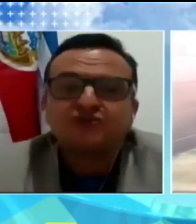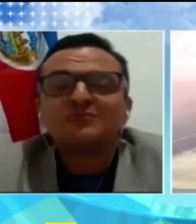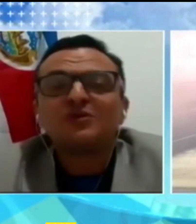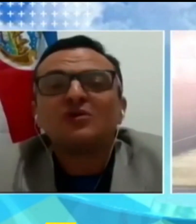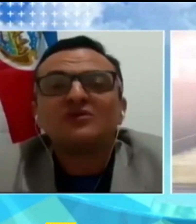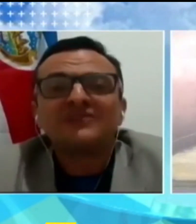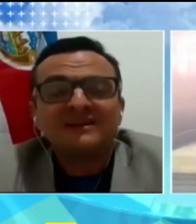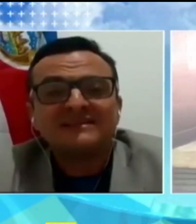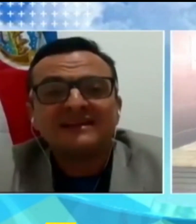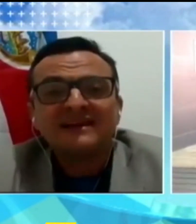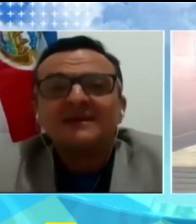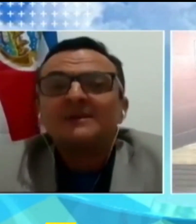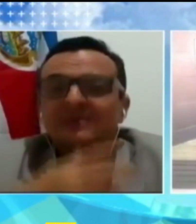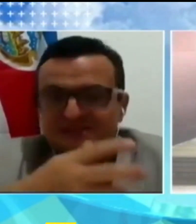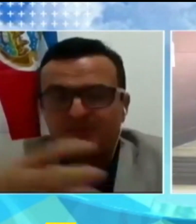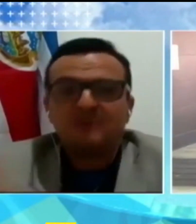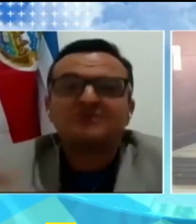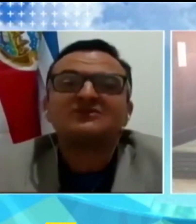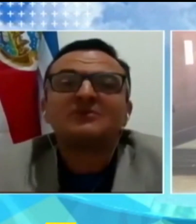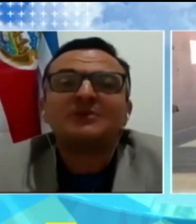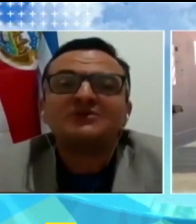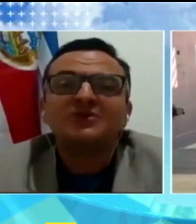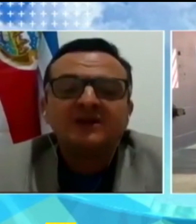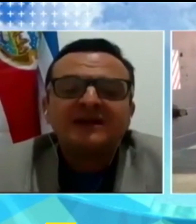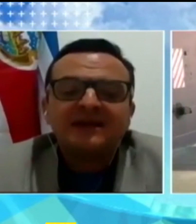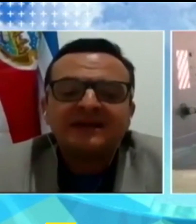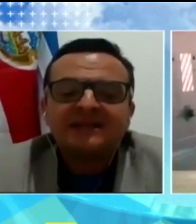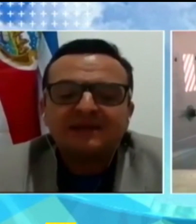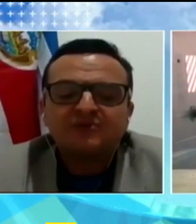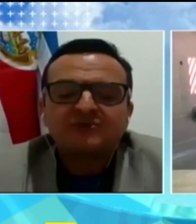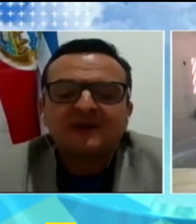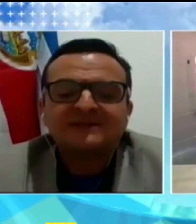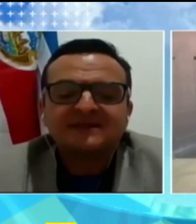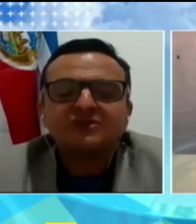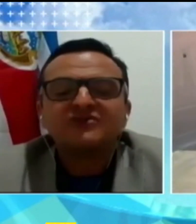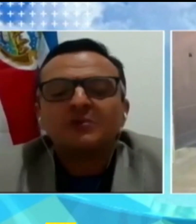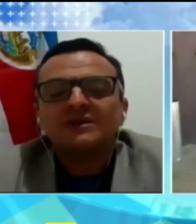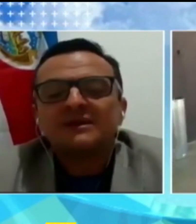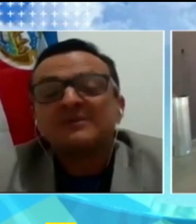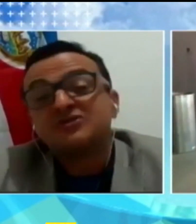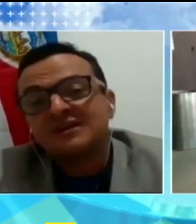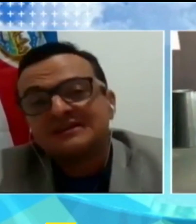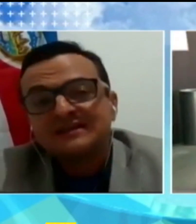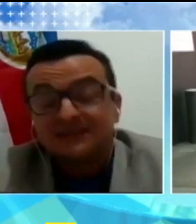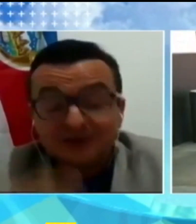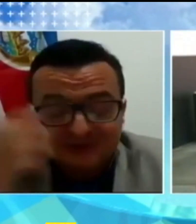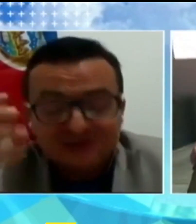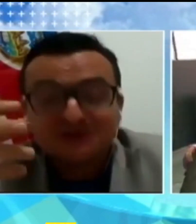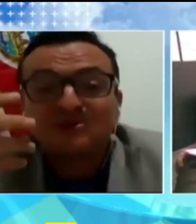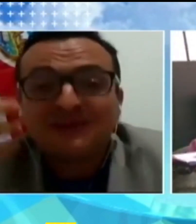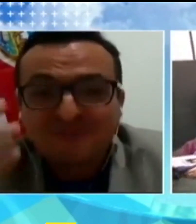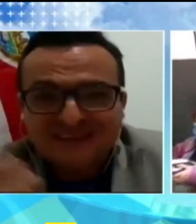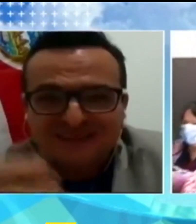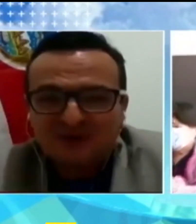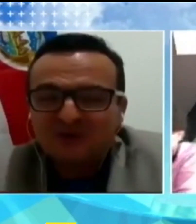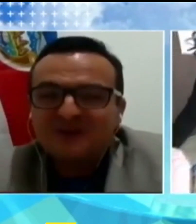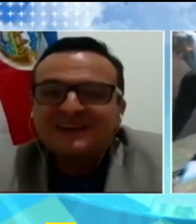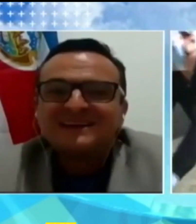Hortensia, en el kilómetro 117, debido a que las fuertes lluvias producen que baje mucho material de una